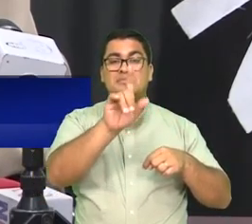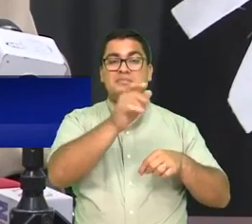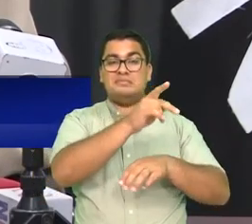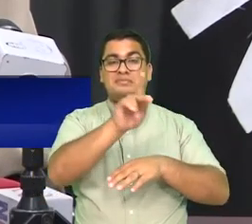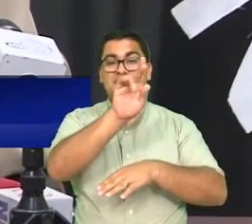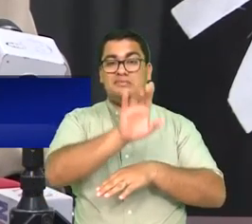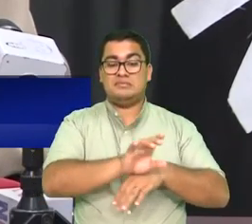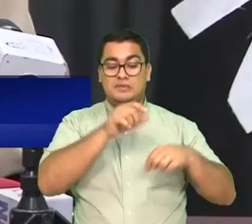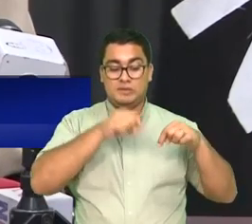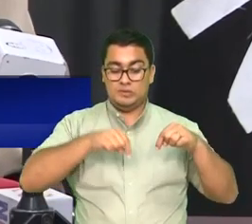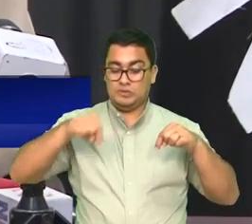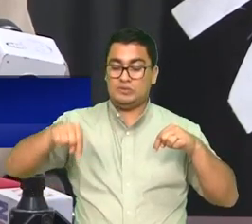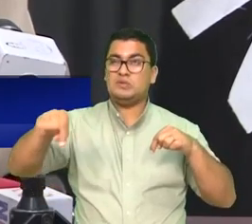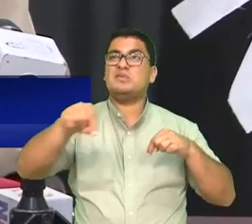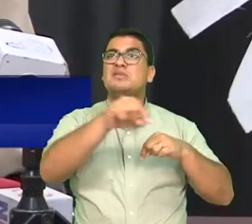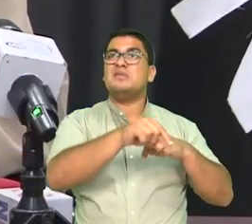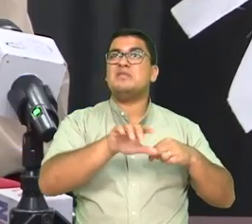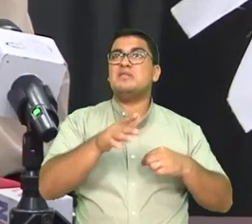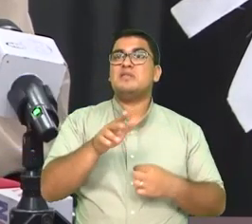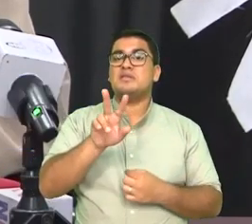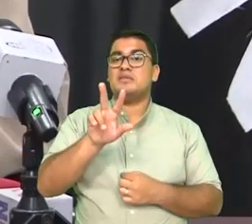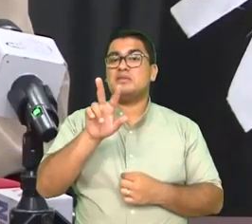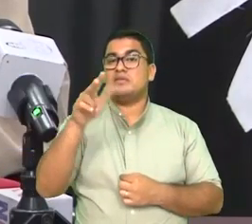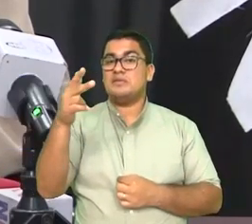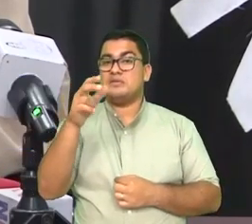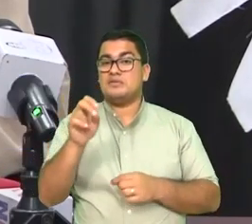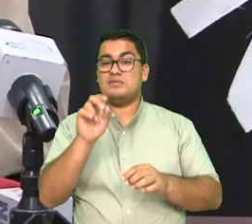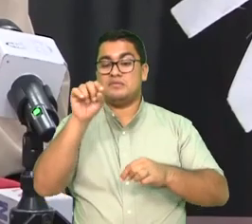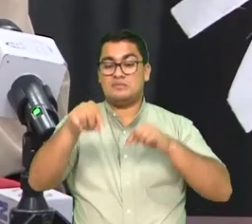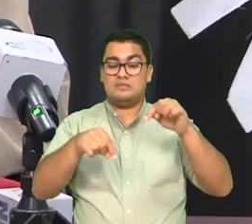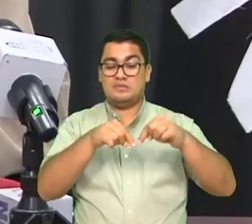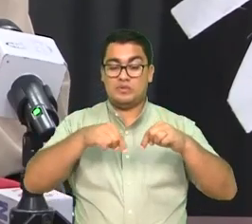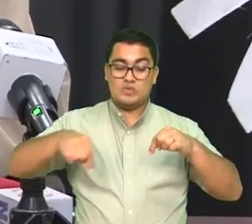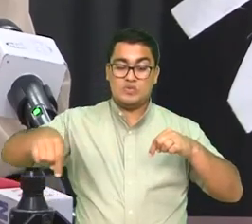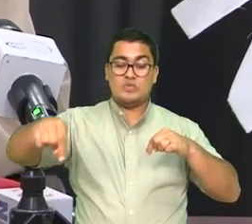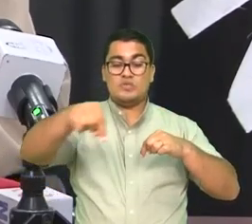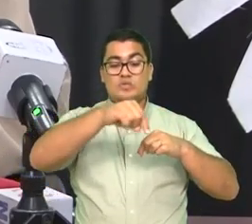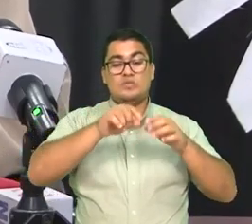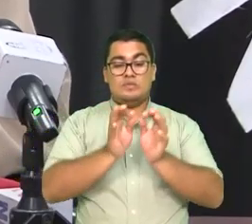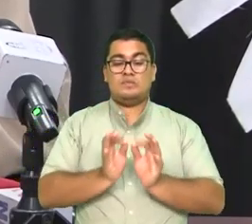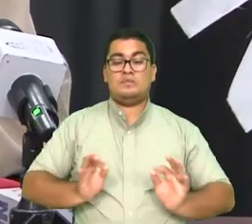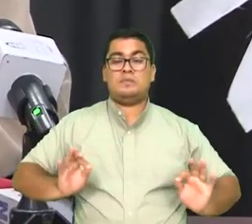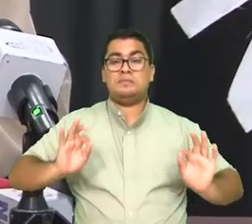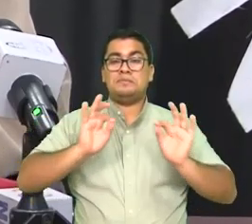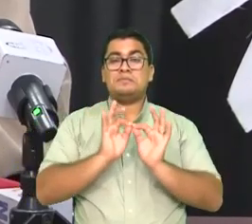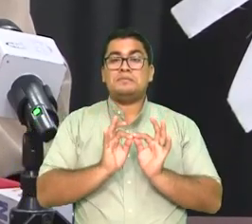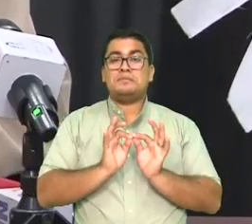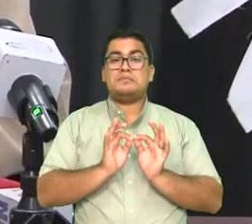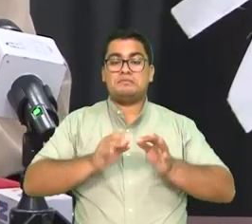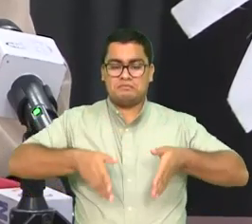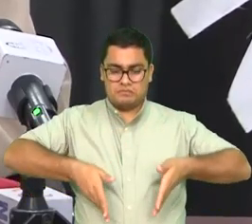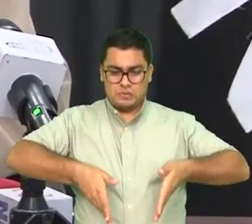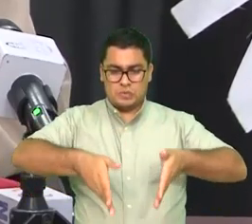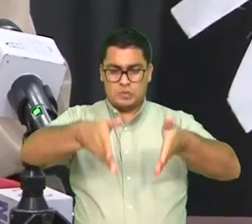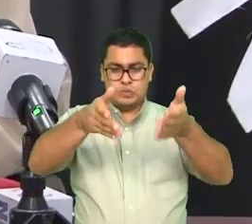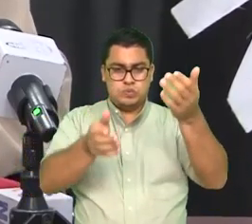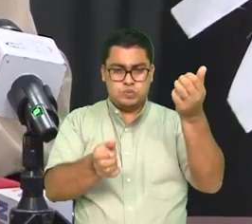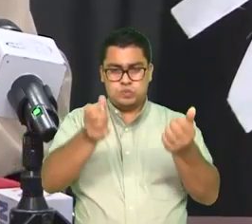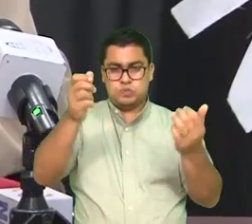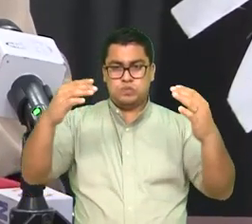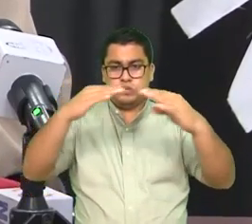Aproximadamente 280 kilómetros, importantísimo, de esta vía, se puede transitar con